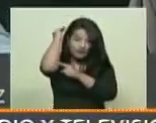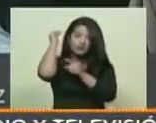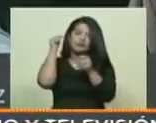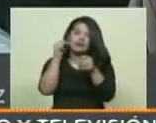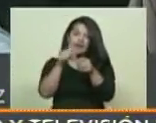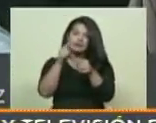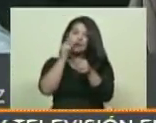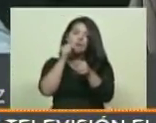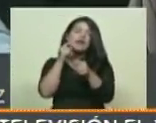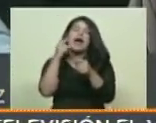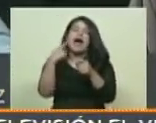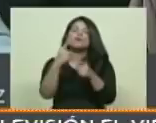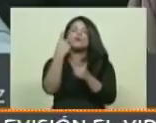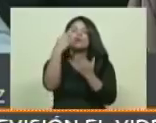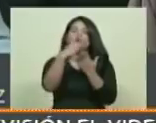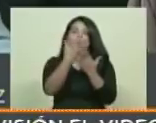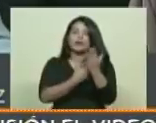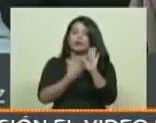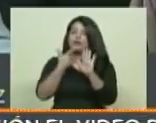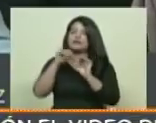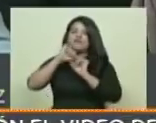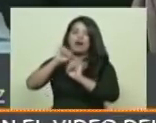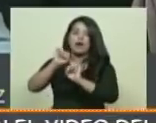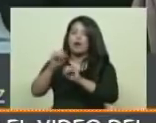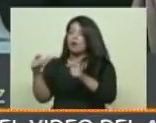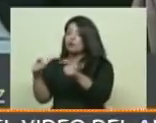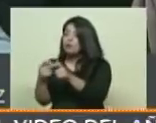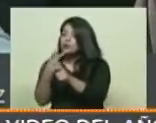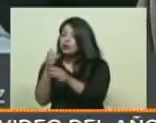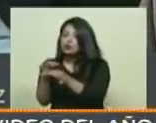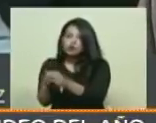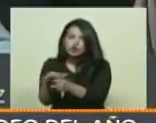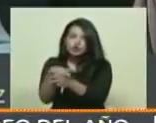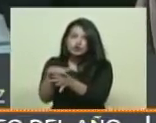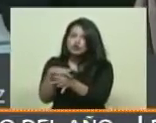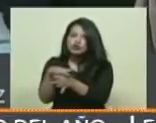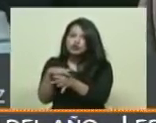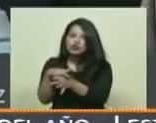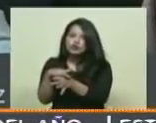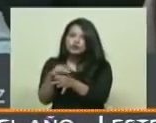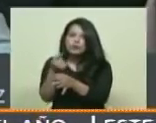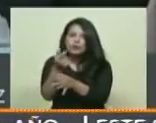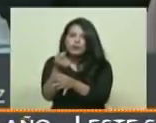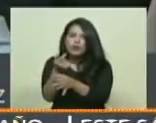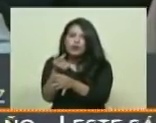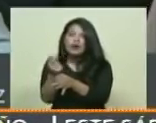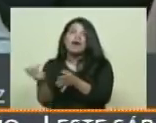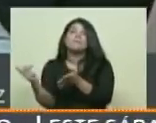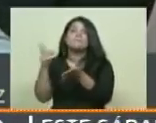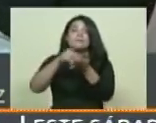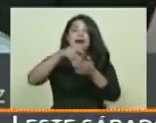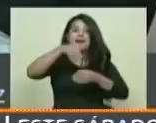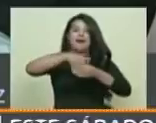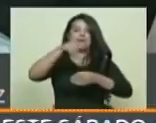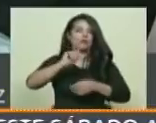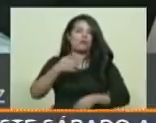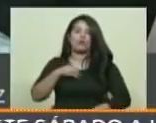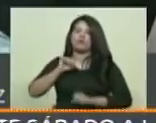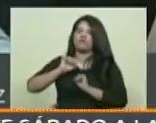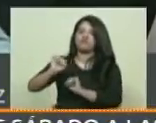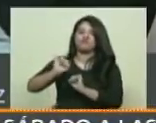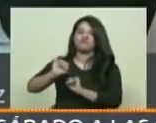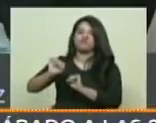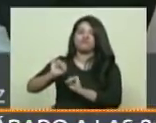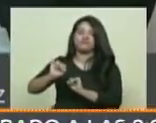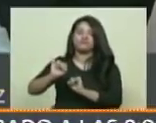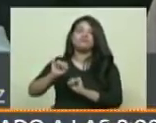que impide que partidos pequeños puedan tener participación electoral. Entonces, esta cláusula establece un porcentaje